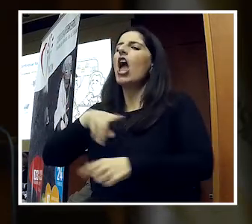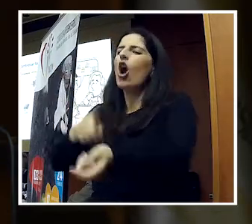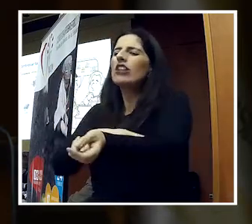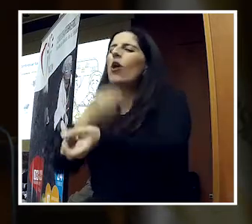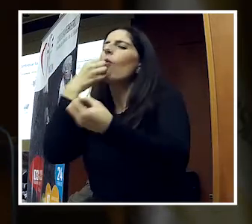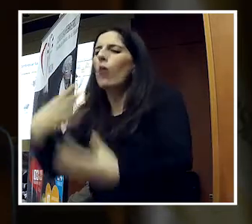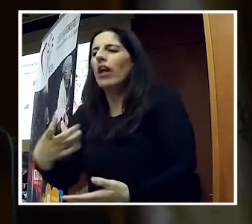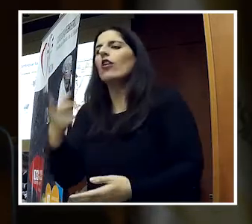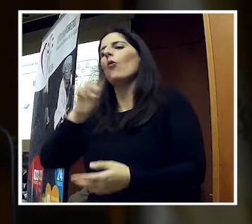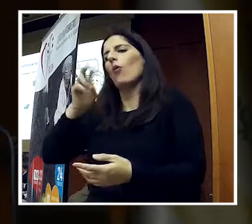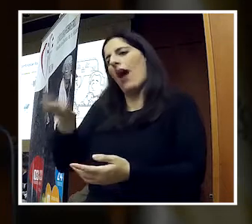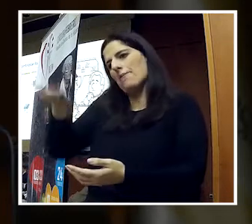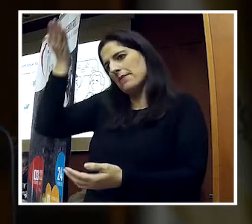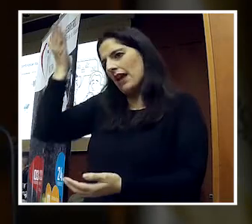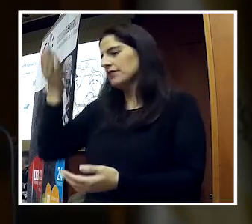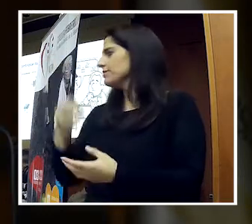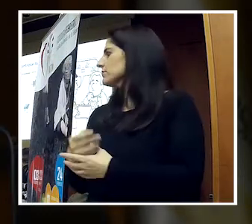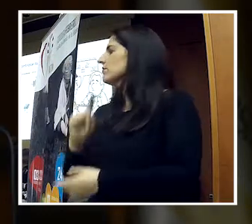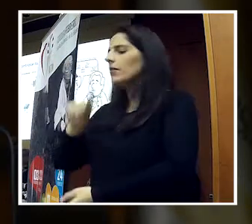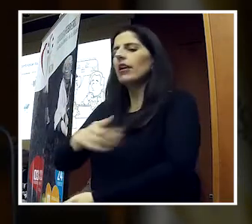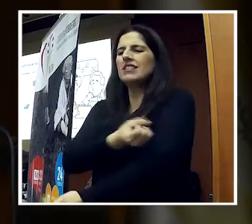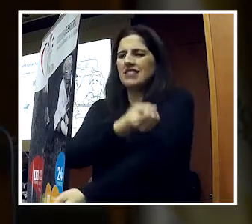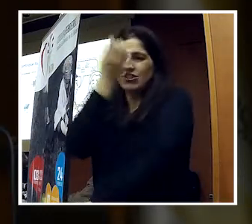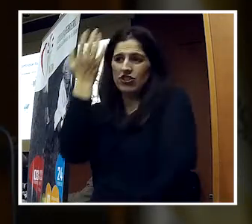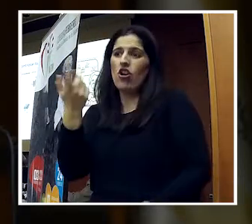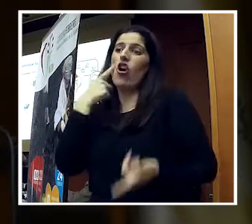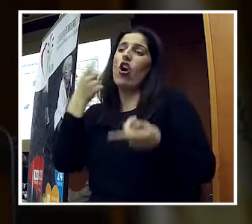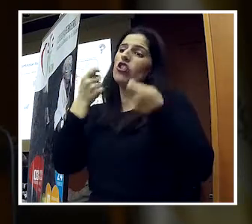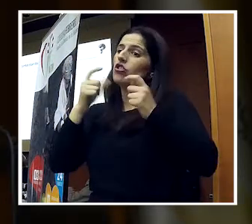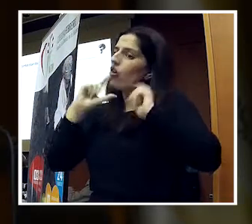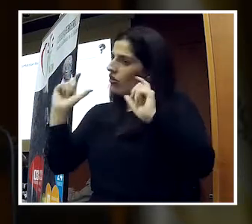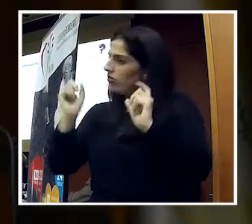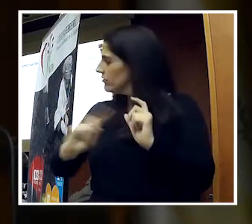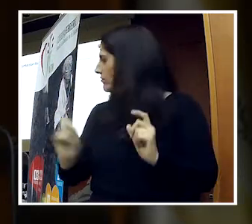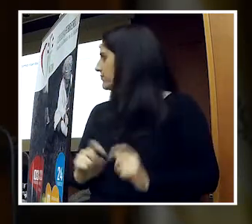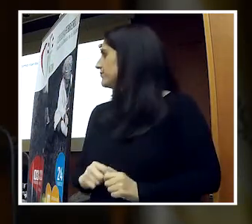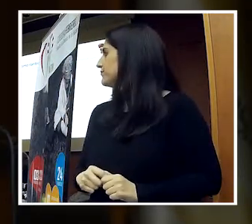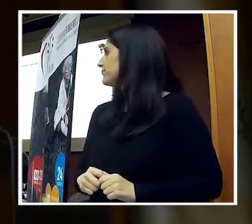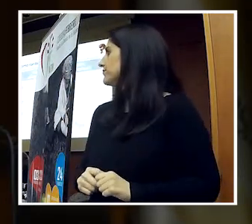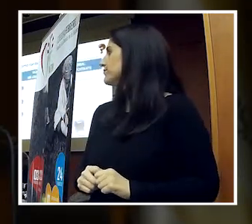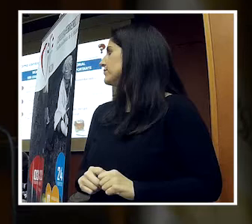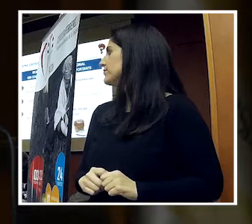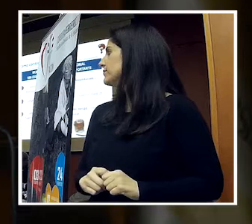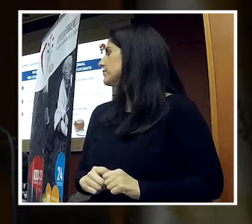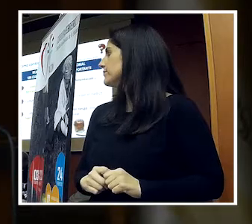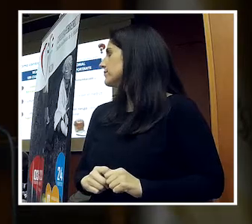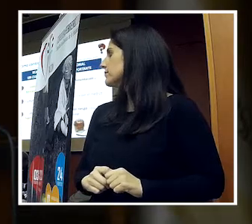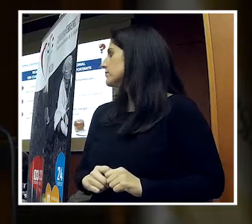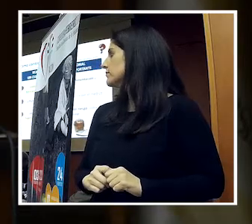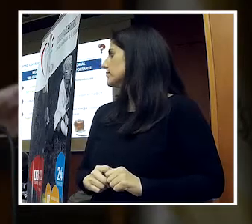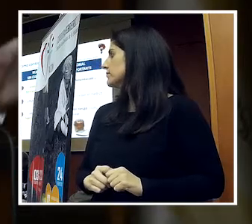arterial y sin duda alguna controlar el sobrepeso o evitar el sobrepeso o la obesidad. Bien,